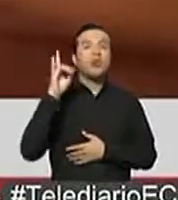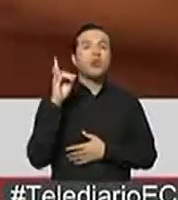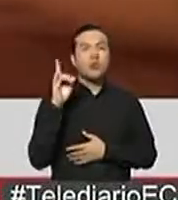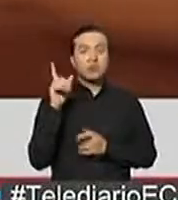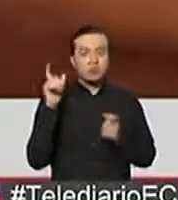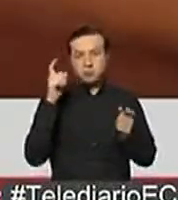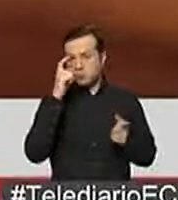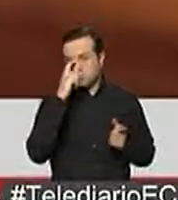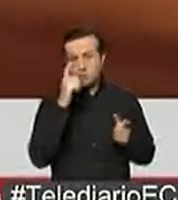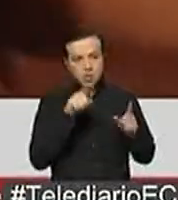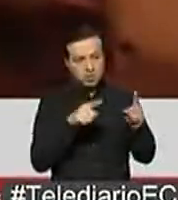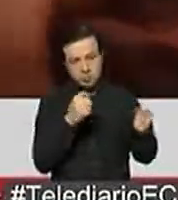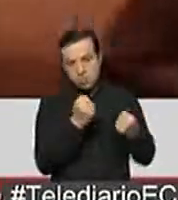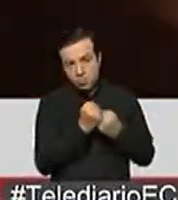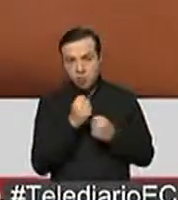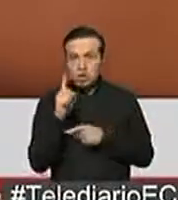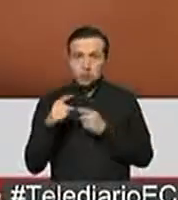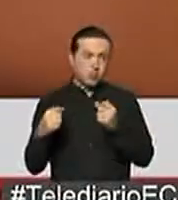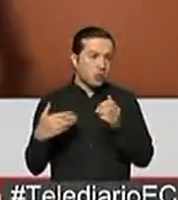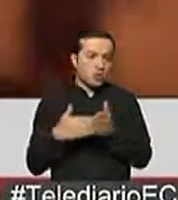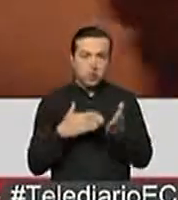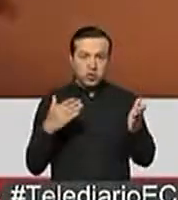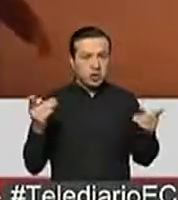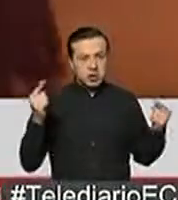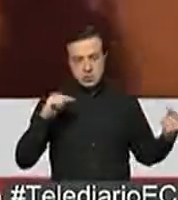a ambos bandos.